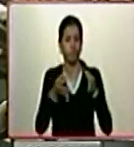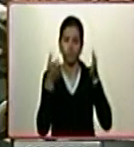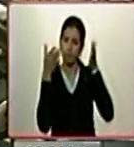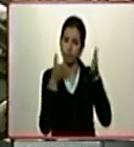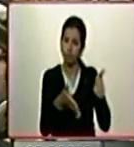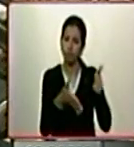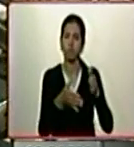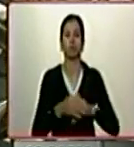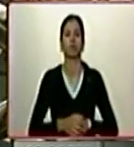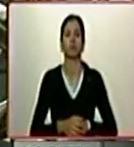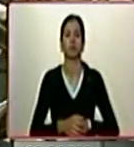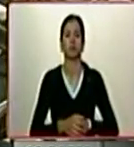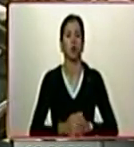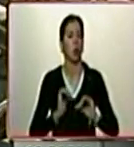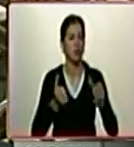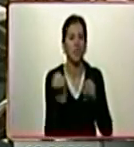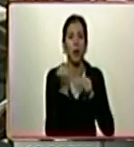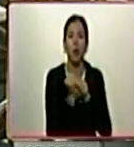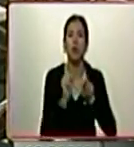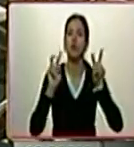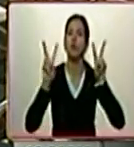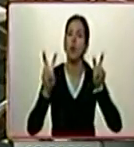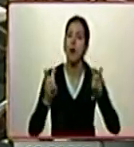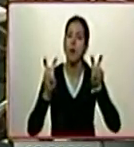de la nueva frontera de paz.